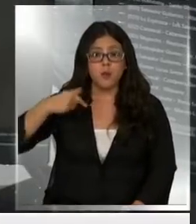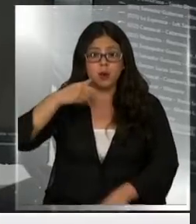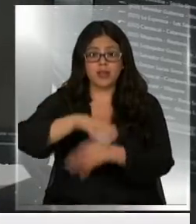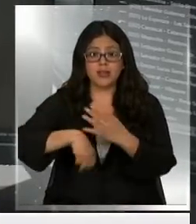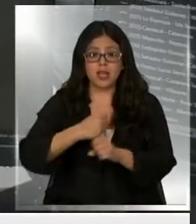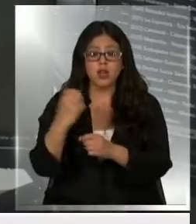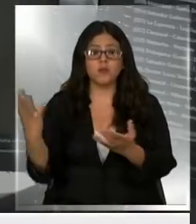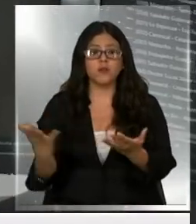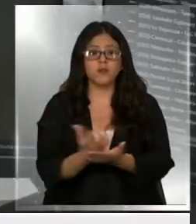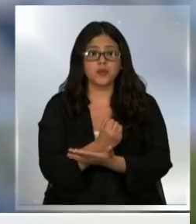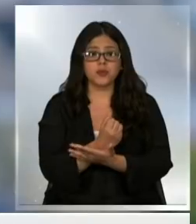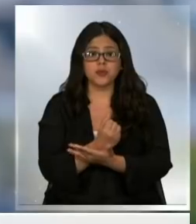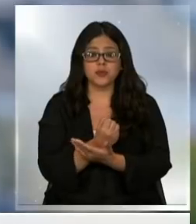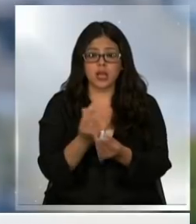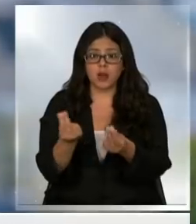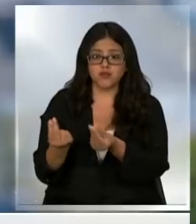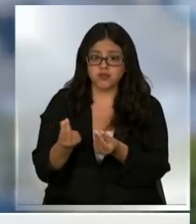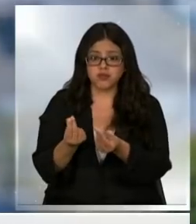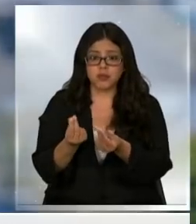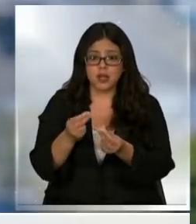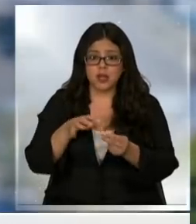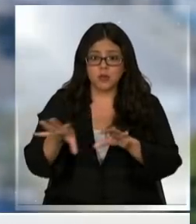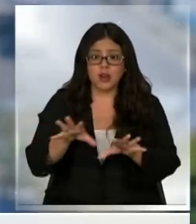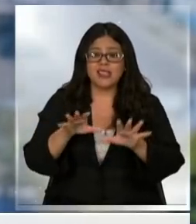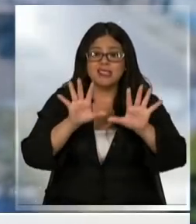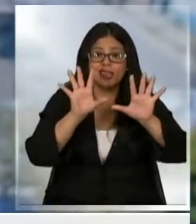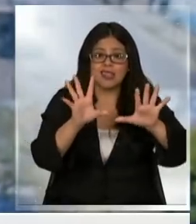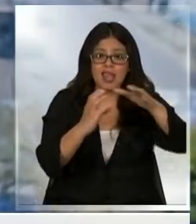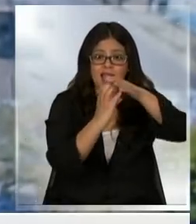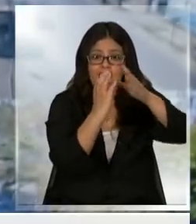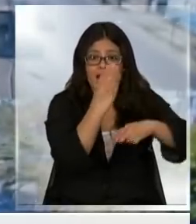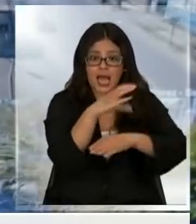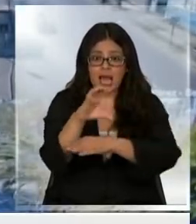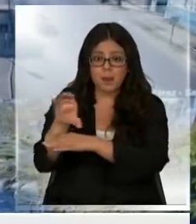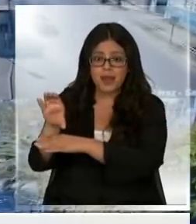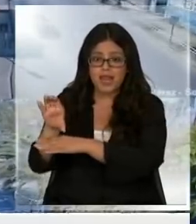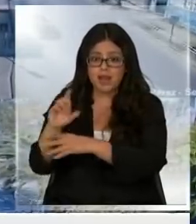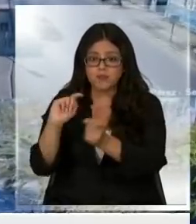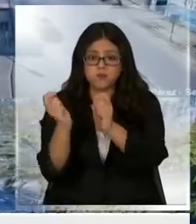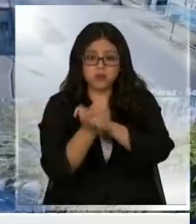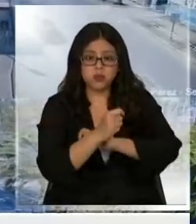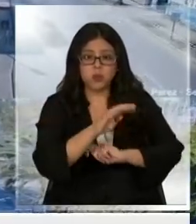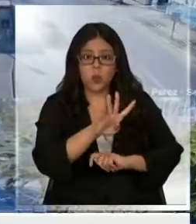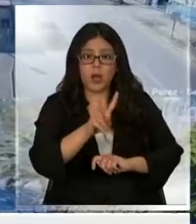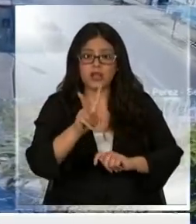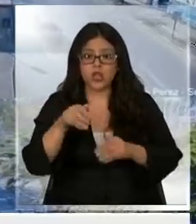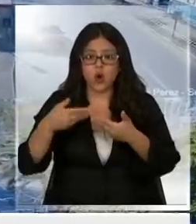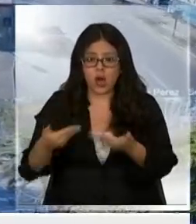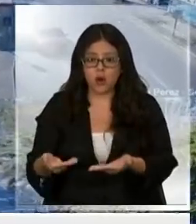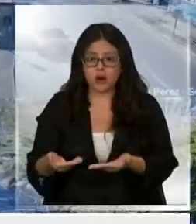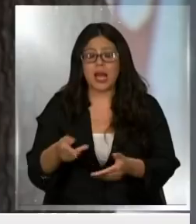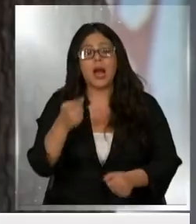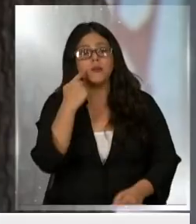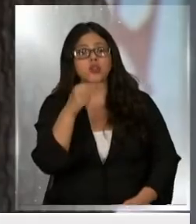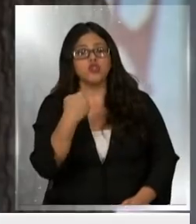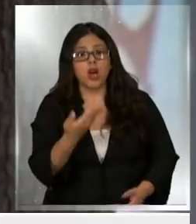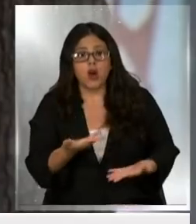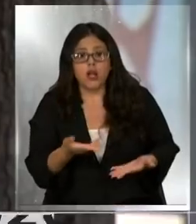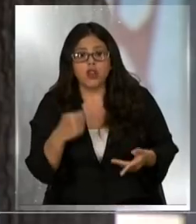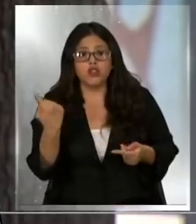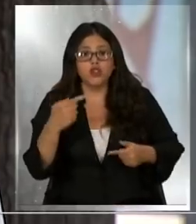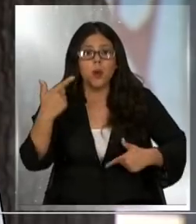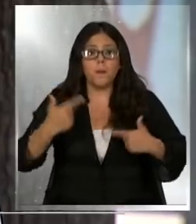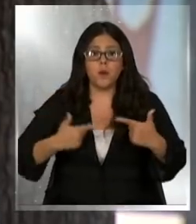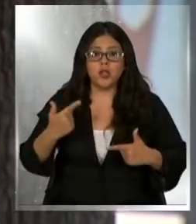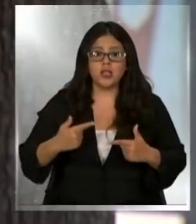ha logrado captar recursos y pasó de tener 10 cámaras de vigilancia a 42. Mira, nosotros ahora estamos en una política en